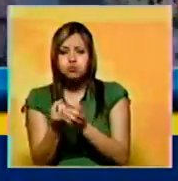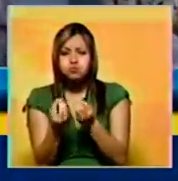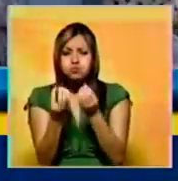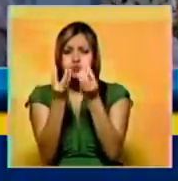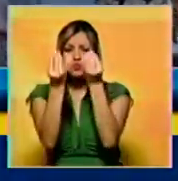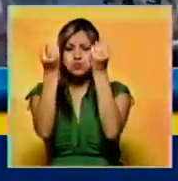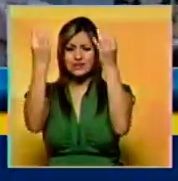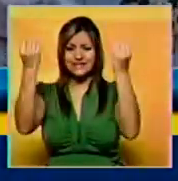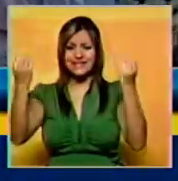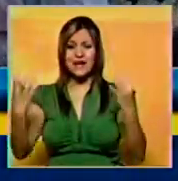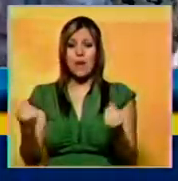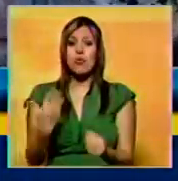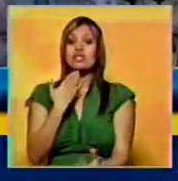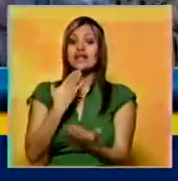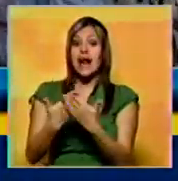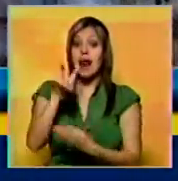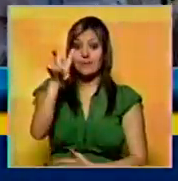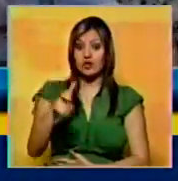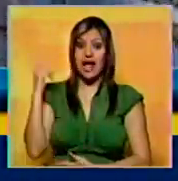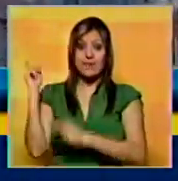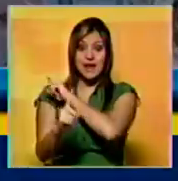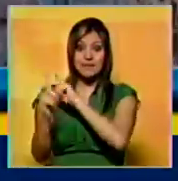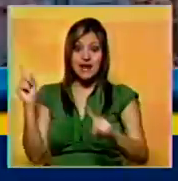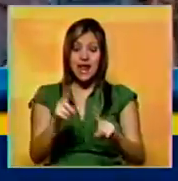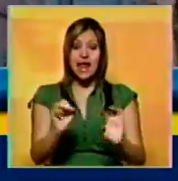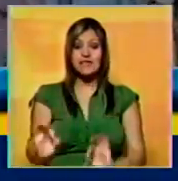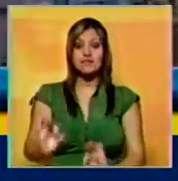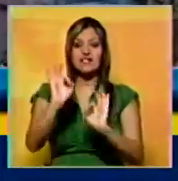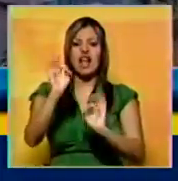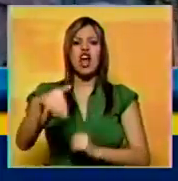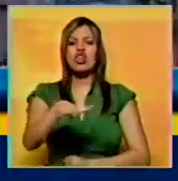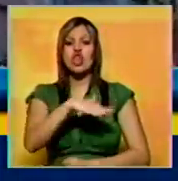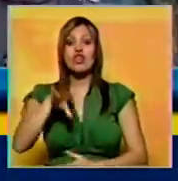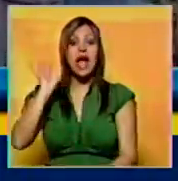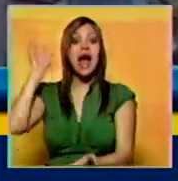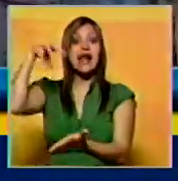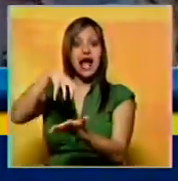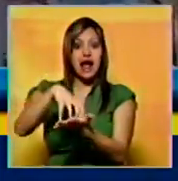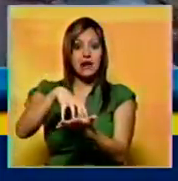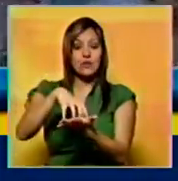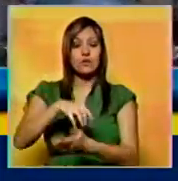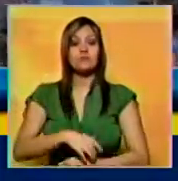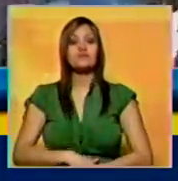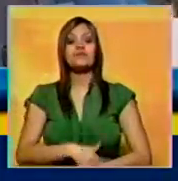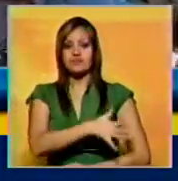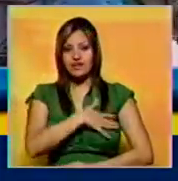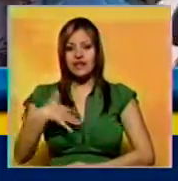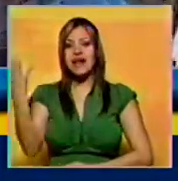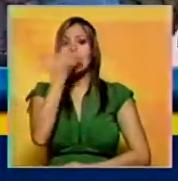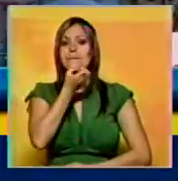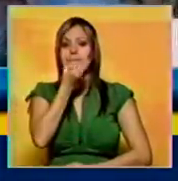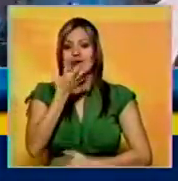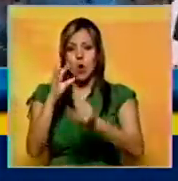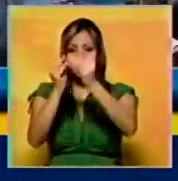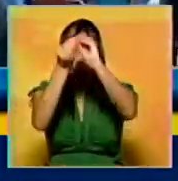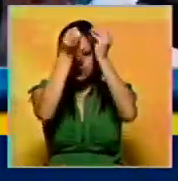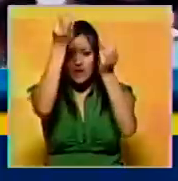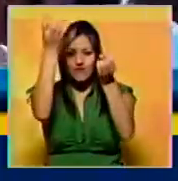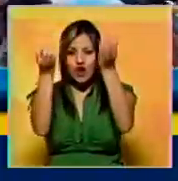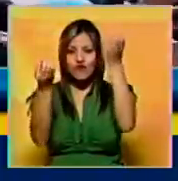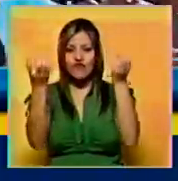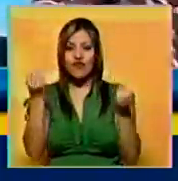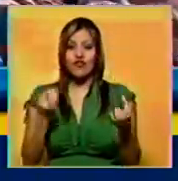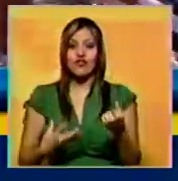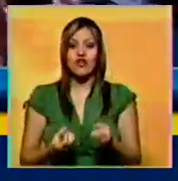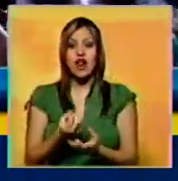agradecimiento de floristas que vinieron especialmente desde el estado aragua para adornar ese trono donde va la